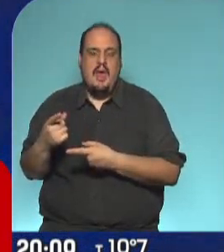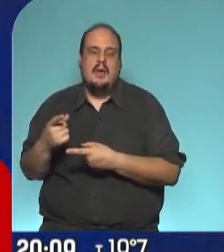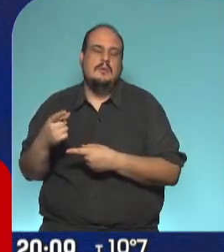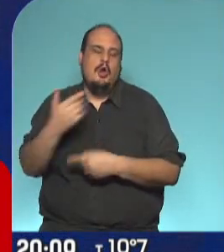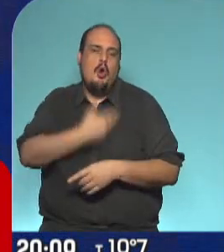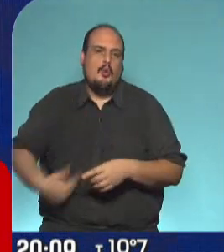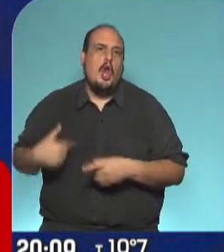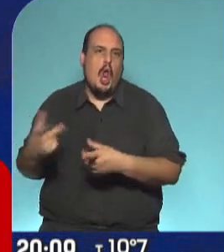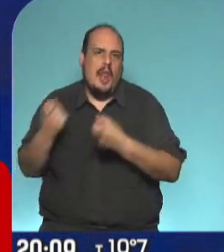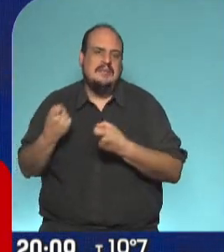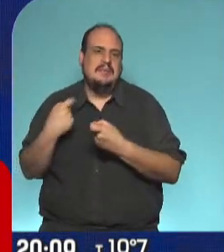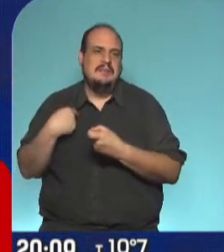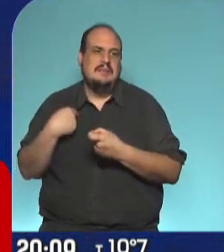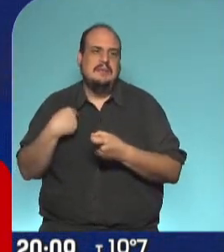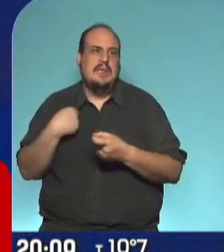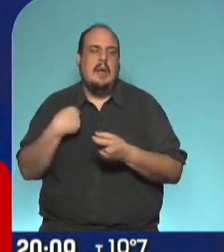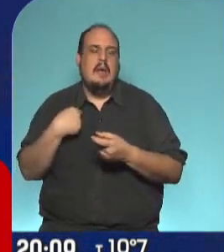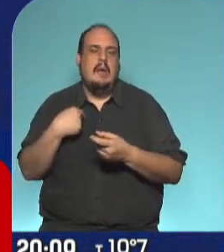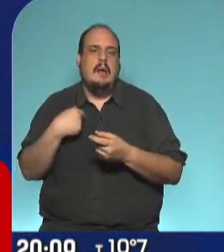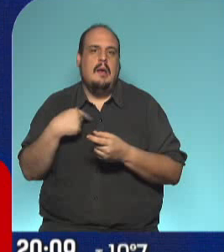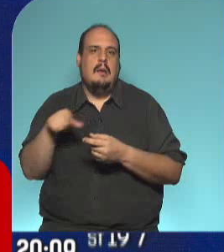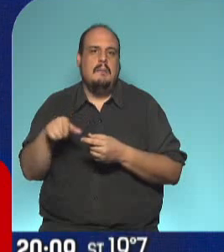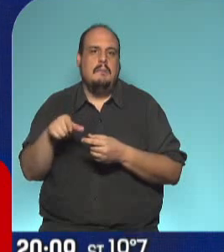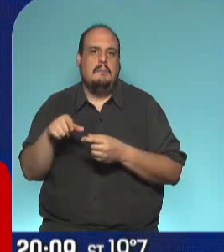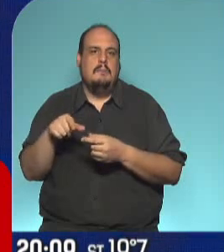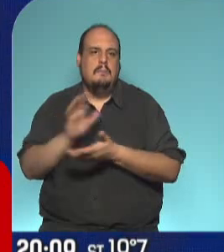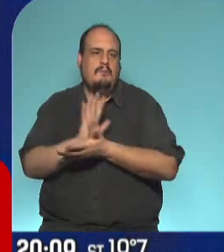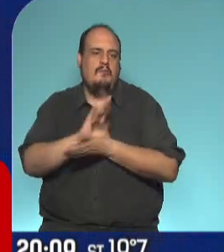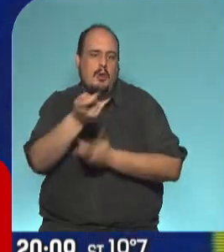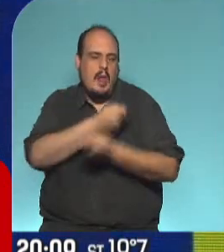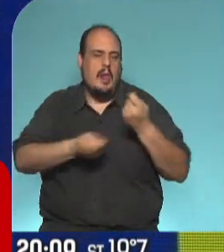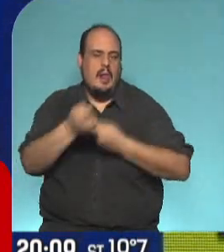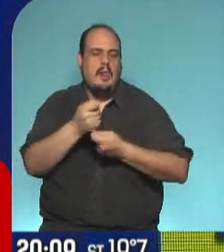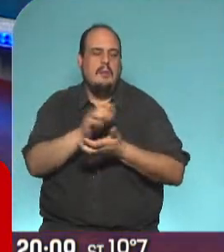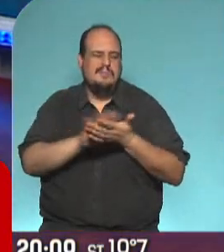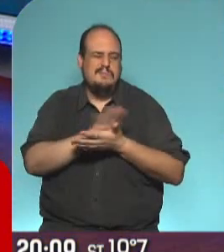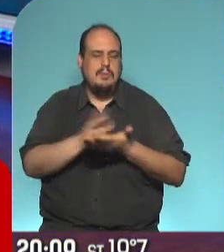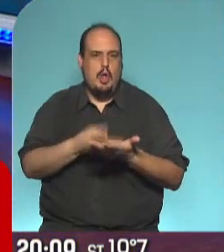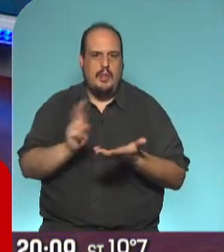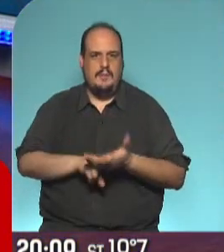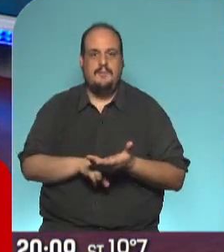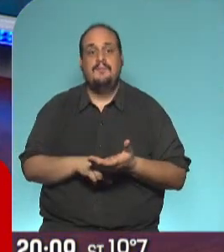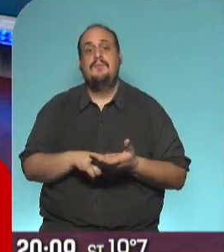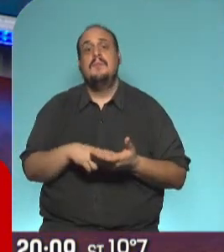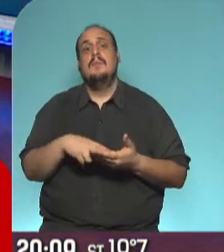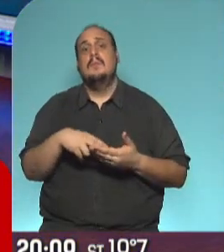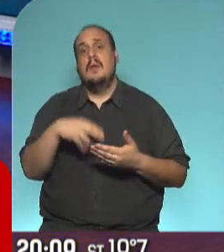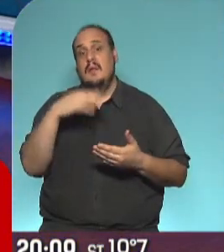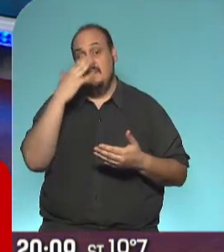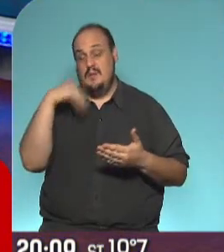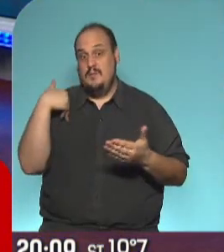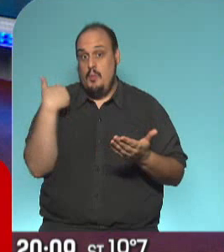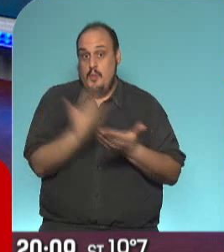cero comenzó a plantear a la hora de renegociar la oferta. Y pasó luego a una segunda oferta no oficial, que es